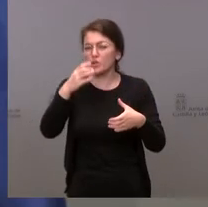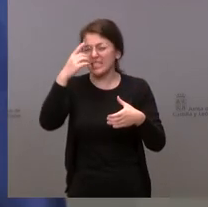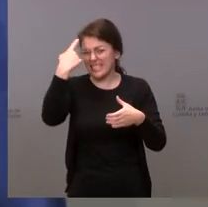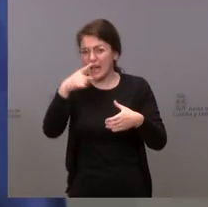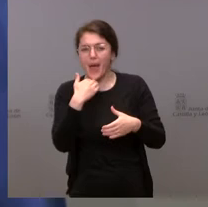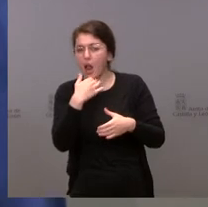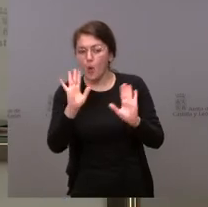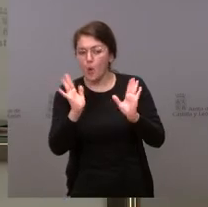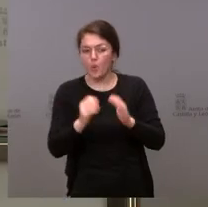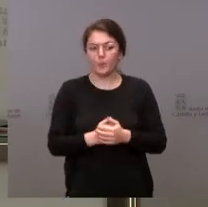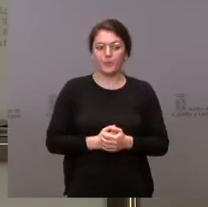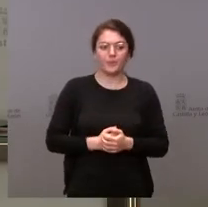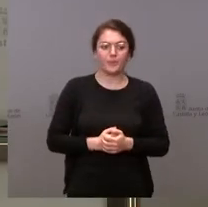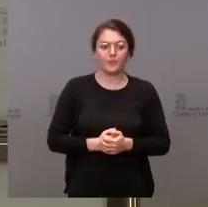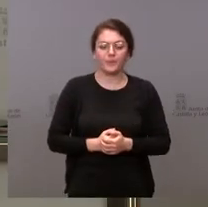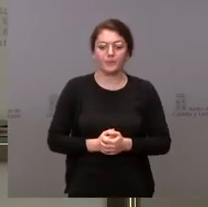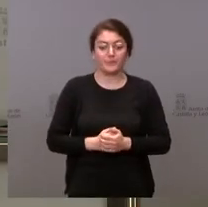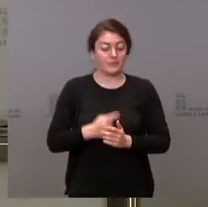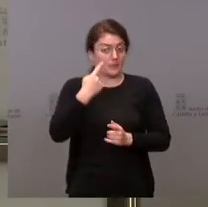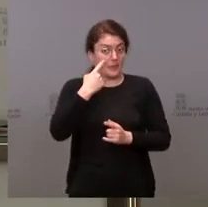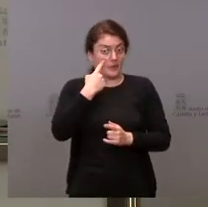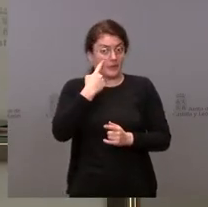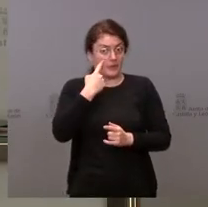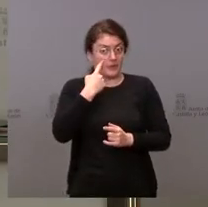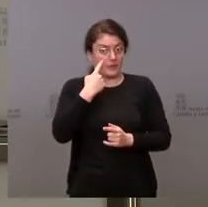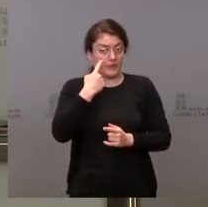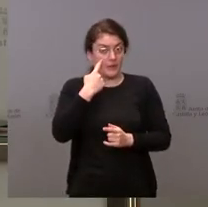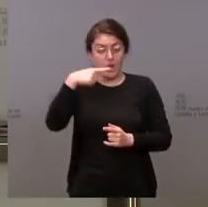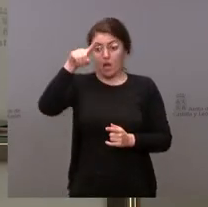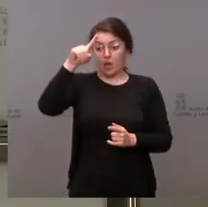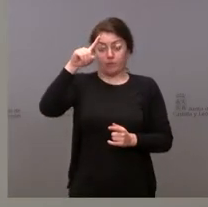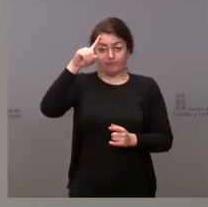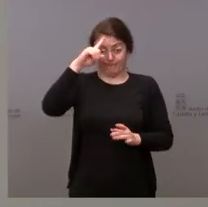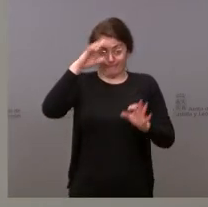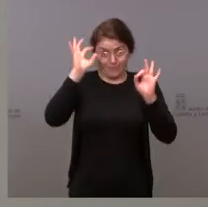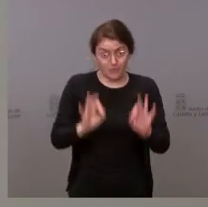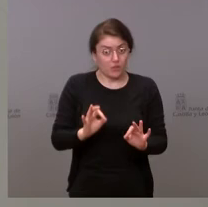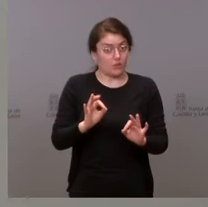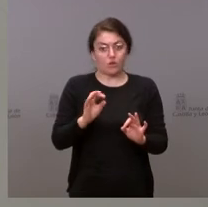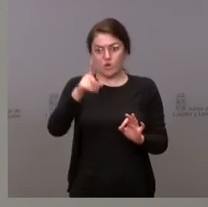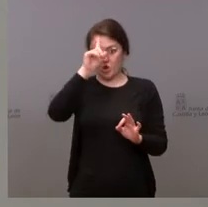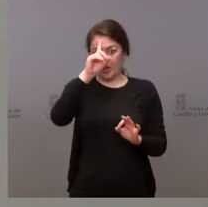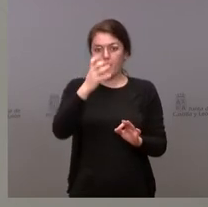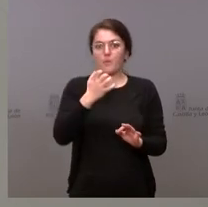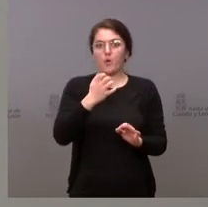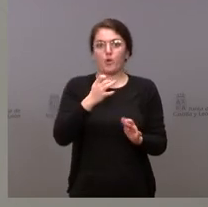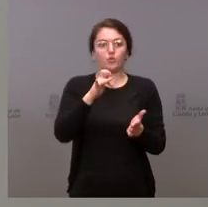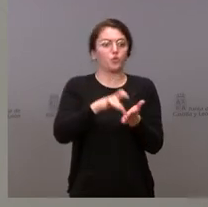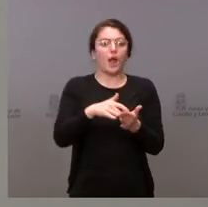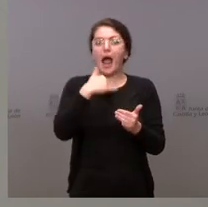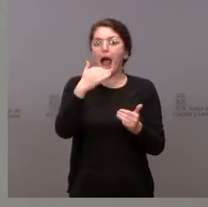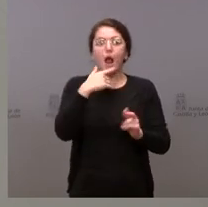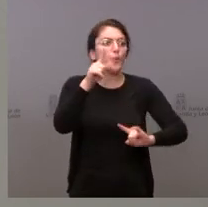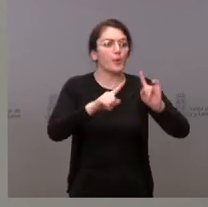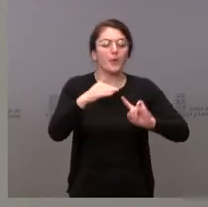despacio primero bien no tenemos conocimiento fehaciente de que haya sucedido ninguna ninguna incidencia al respecto y por supuesto si